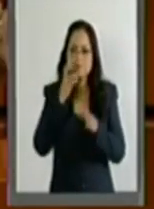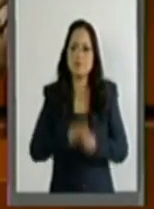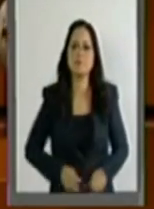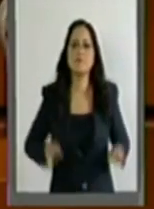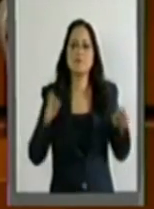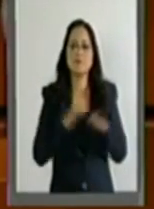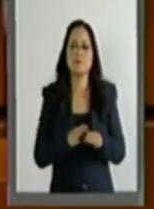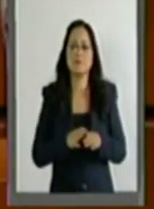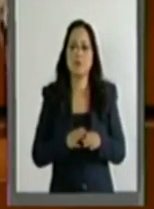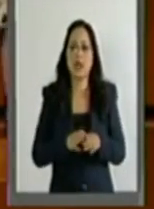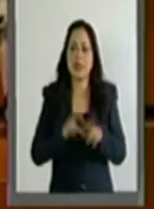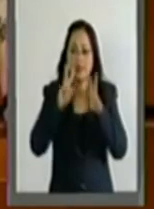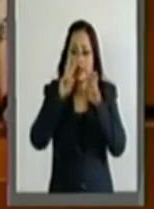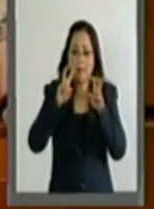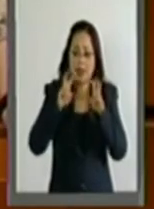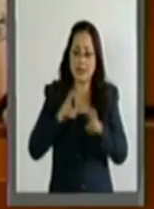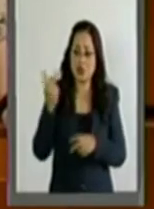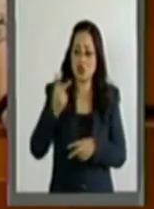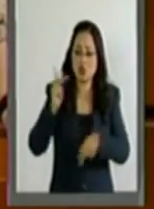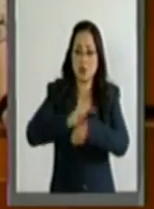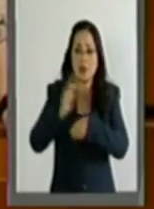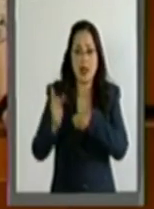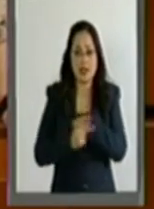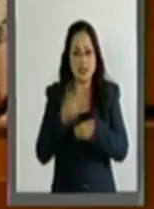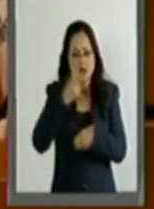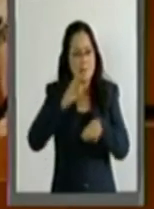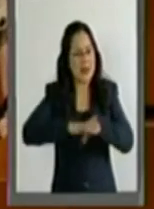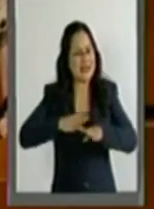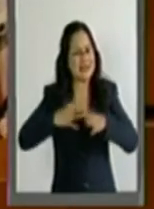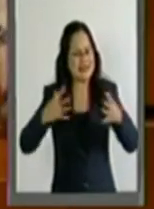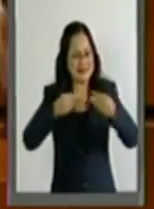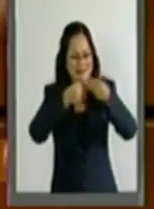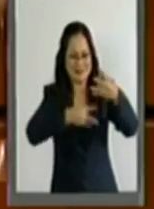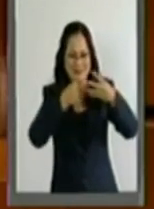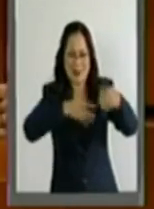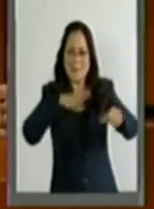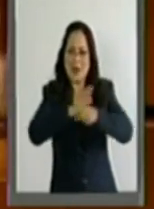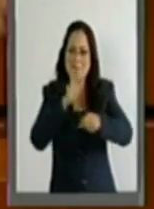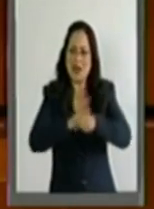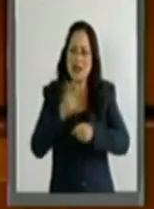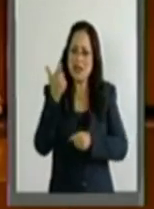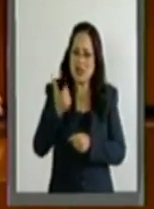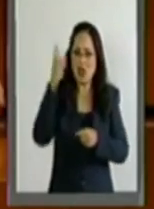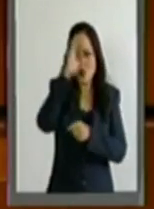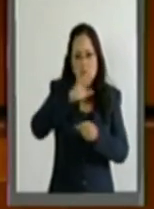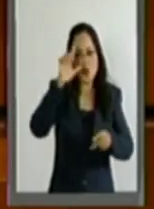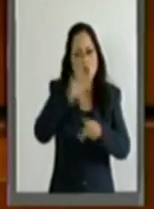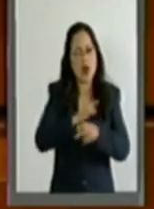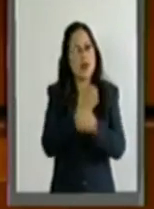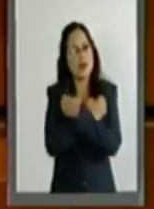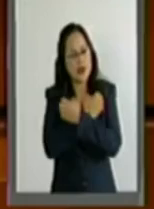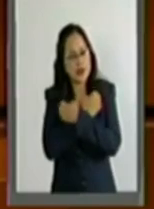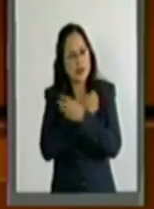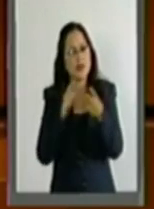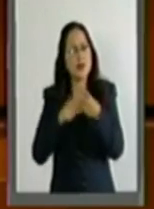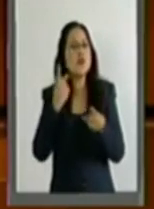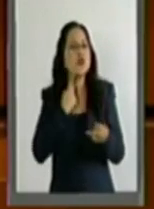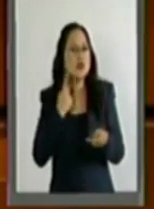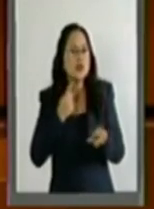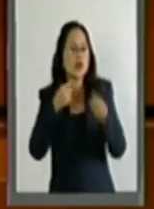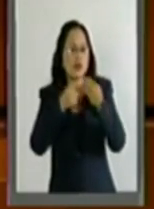Nuestra agenda bilateral, sin duda alguna, es muchísimo más amplia que eso. Es económica, es cultural, es educativa, es